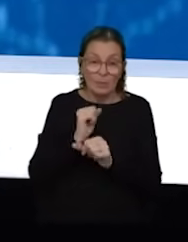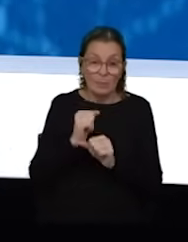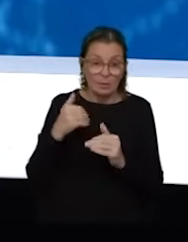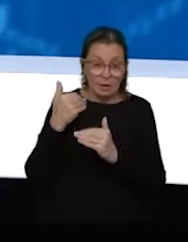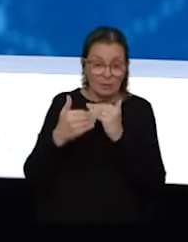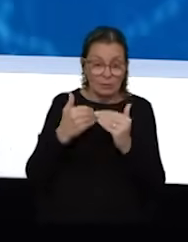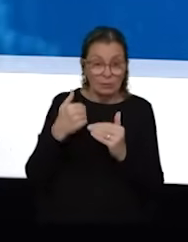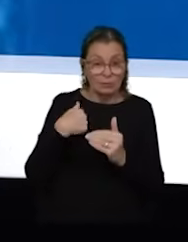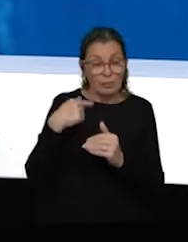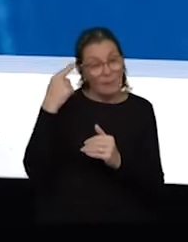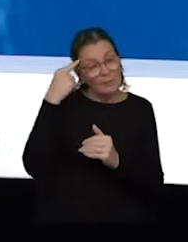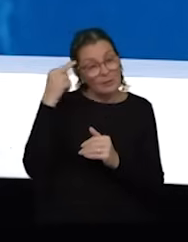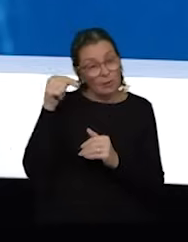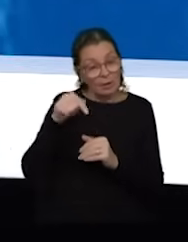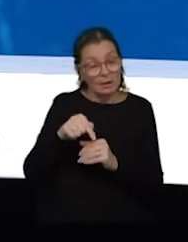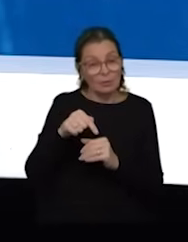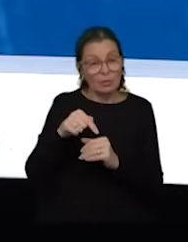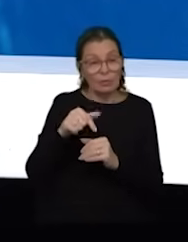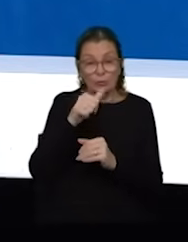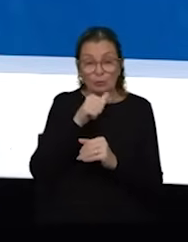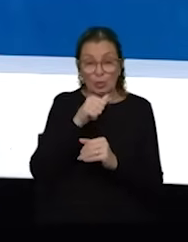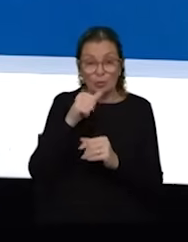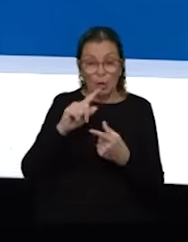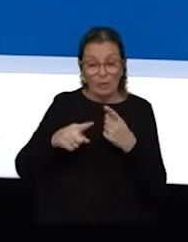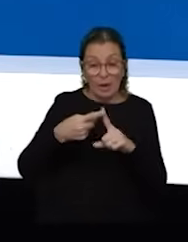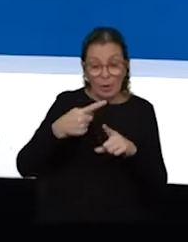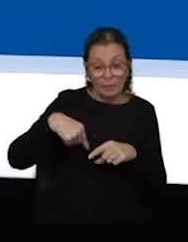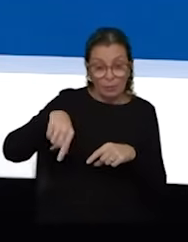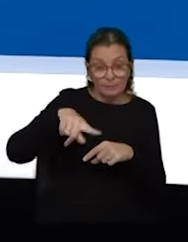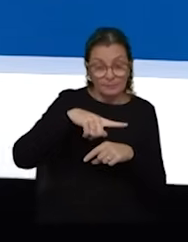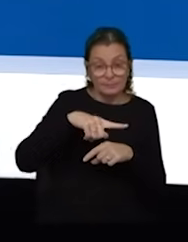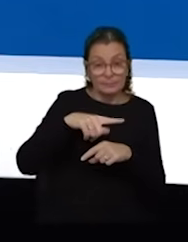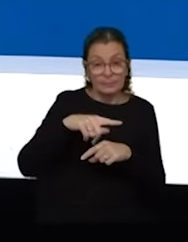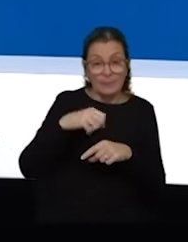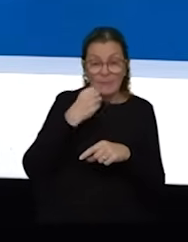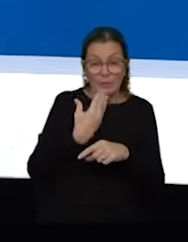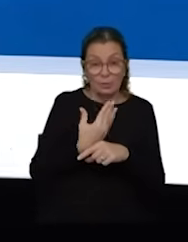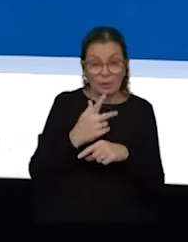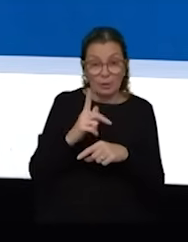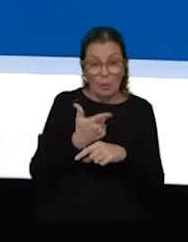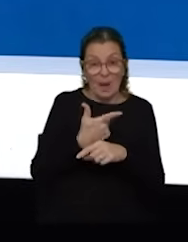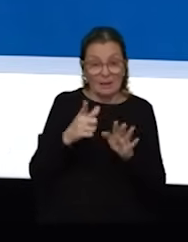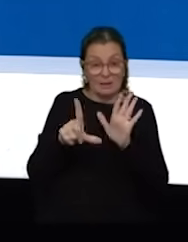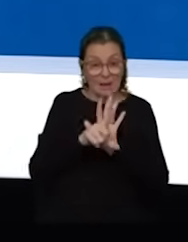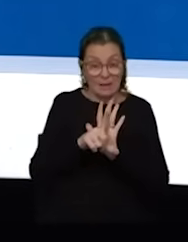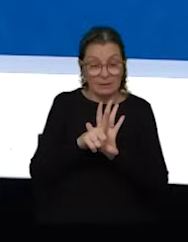avanzar yo creo que esto es es una solución de acuerdo es una solución que es mucho mejor que no tener una ley eh Tan robusta de